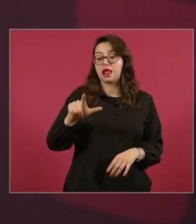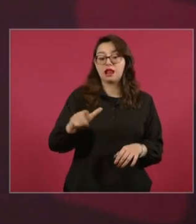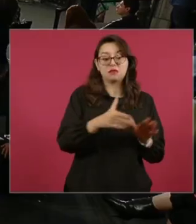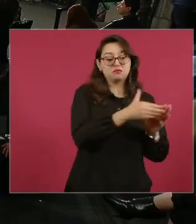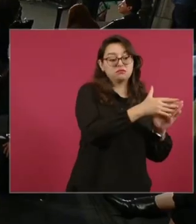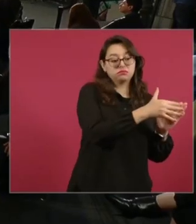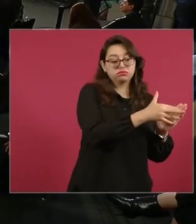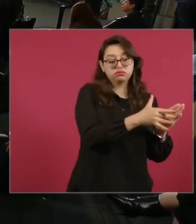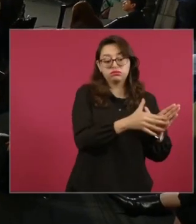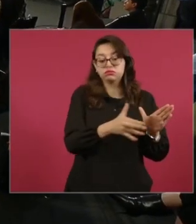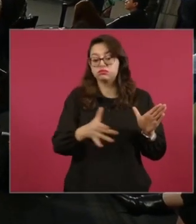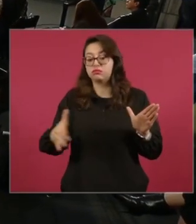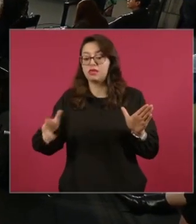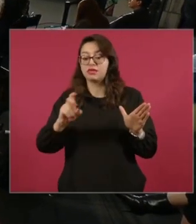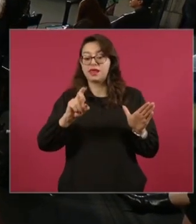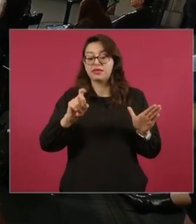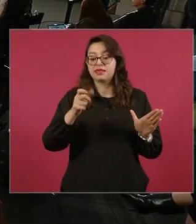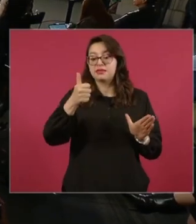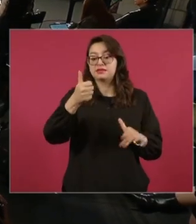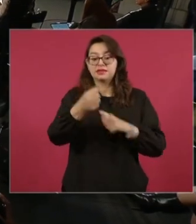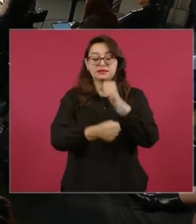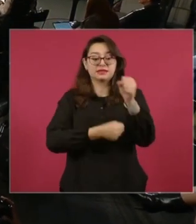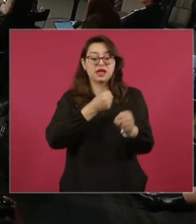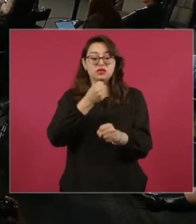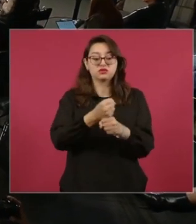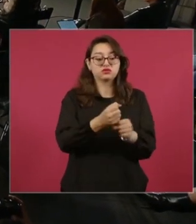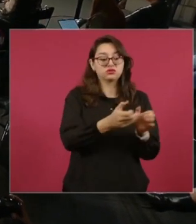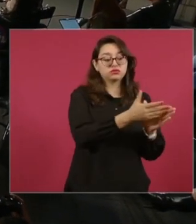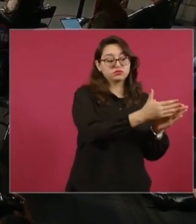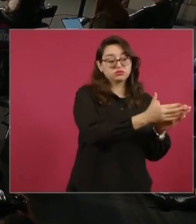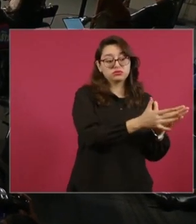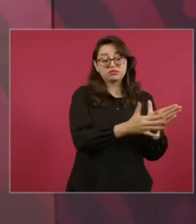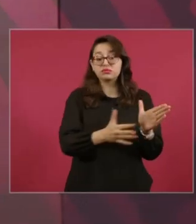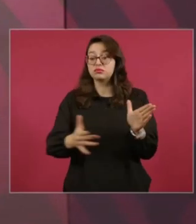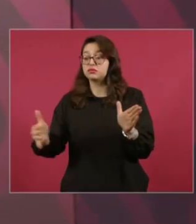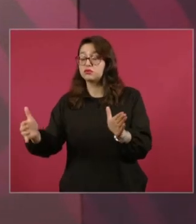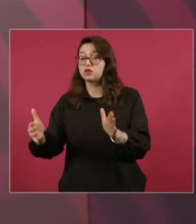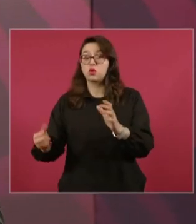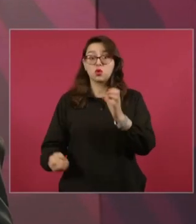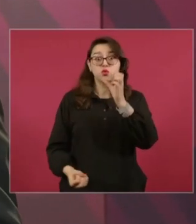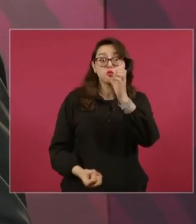¿Qué hicieron en el periodo neoliberal, sobre todo